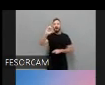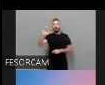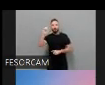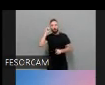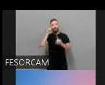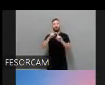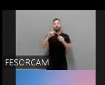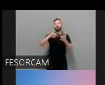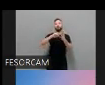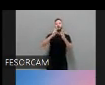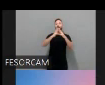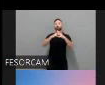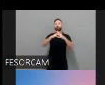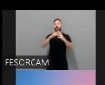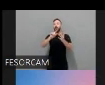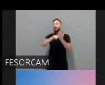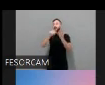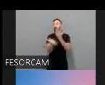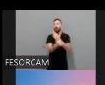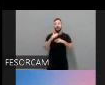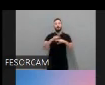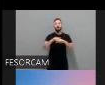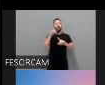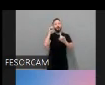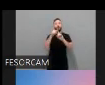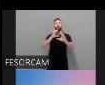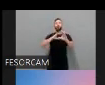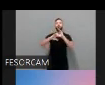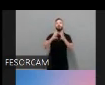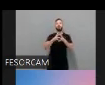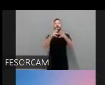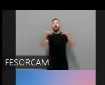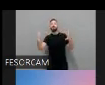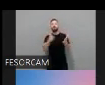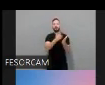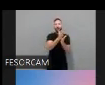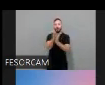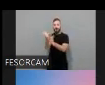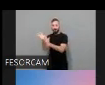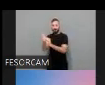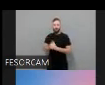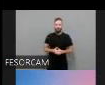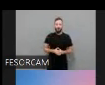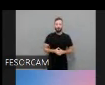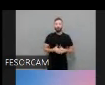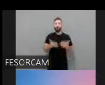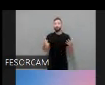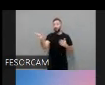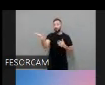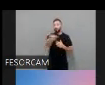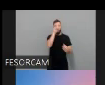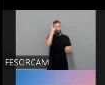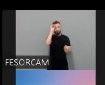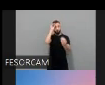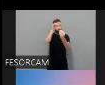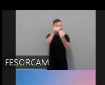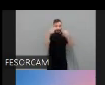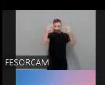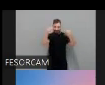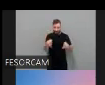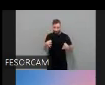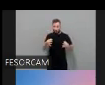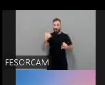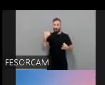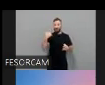lenguaje cuando se necesita una comunicación aumentativa y alternativa. Y estaréis conmigo que llegados a este punto, que ya hemos